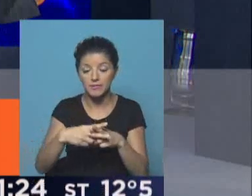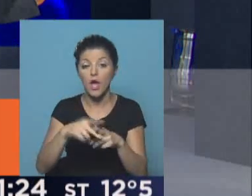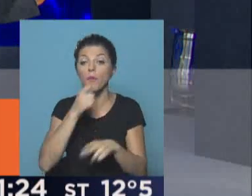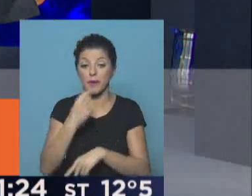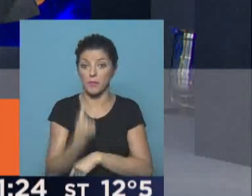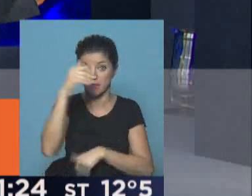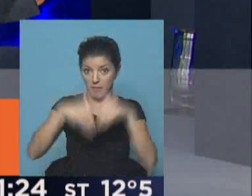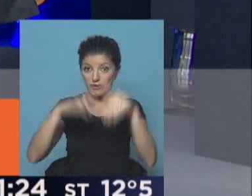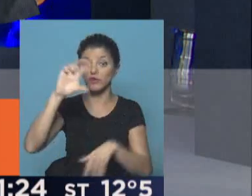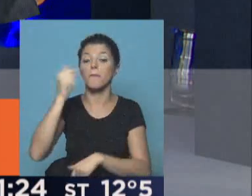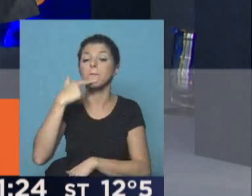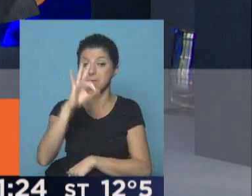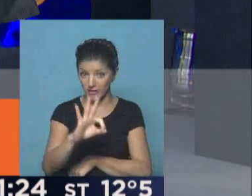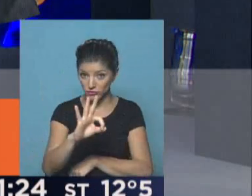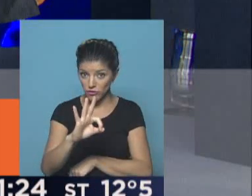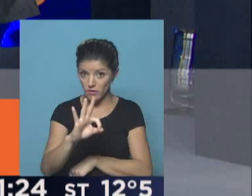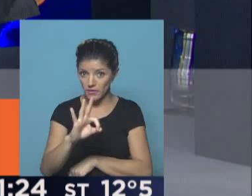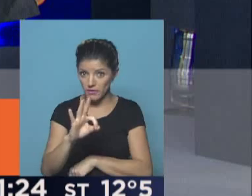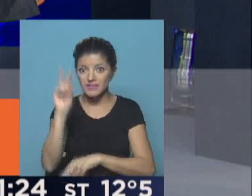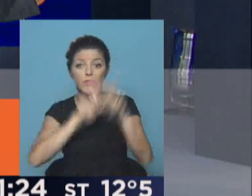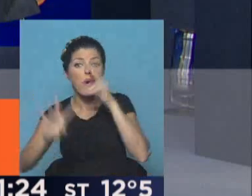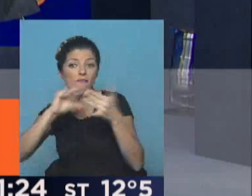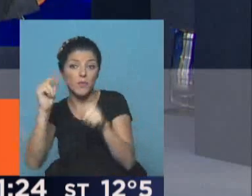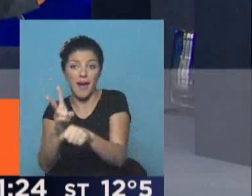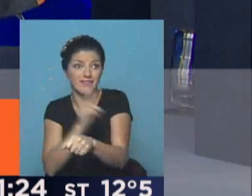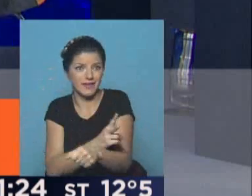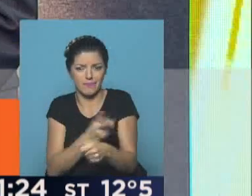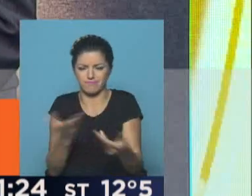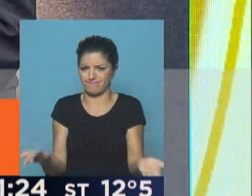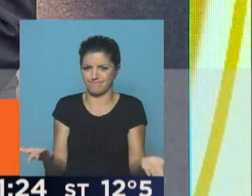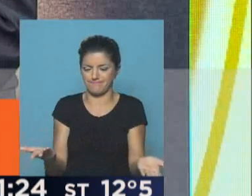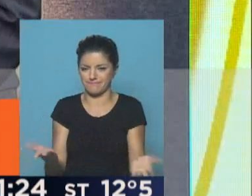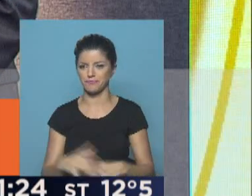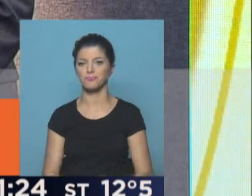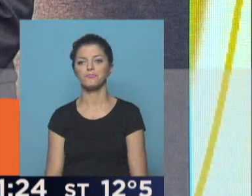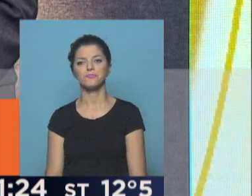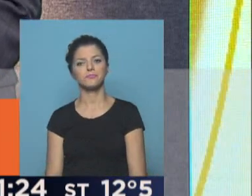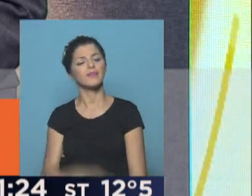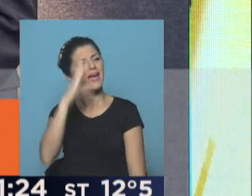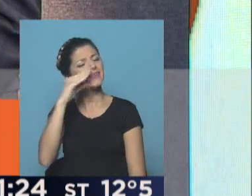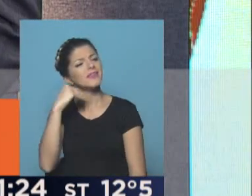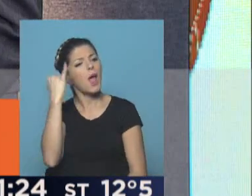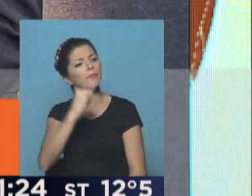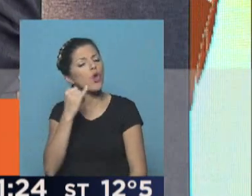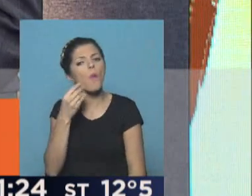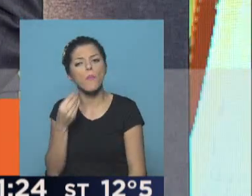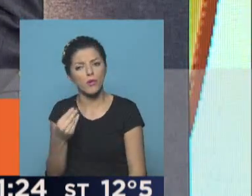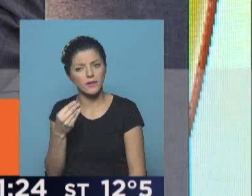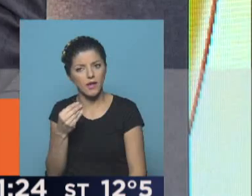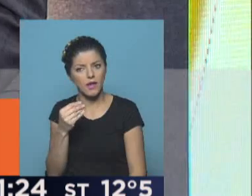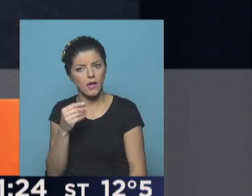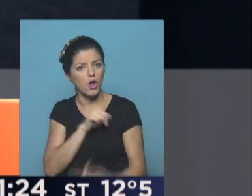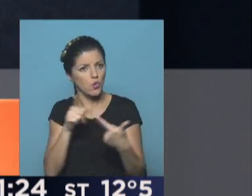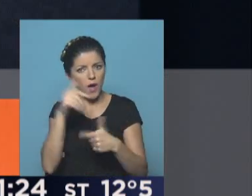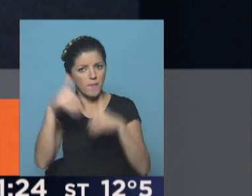y simultánea para elegir un candidato se busca un atajo para evitarla ahora hay florencia christina le dijo porque no le daba la interna